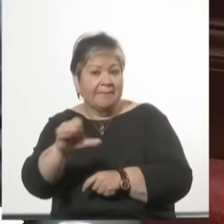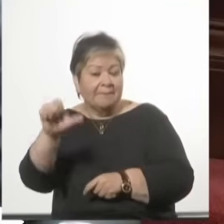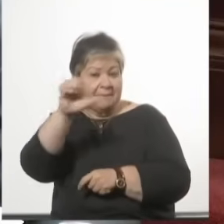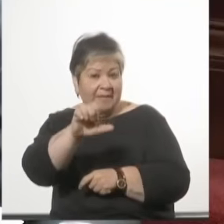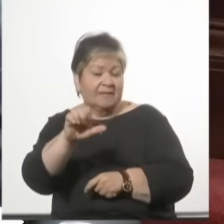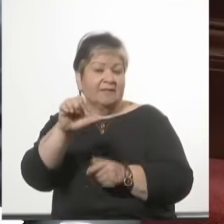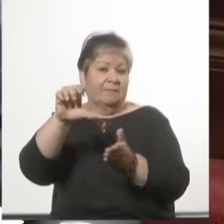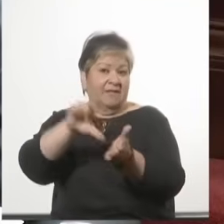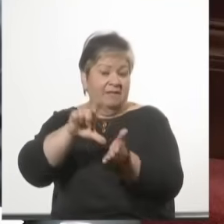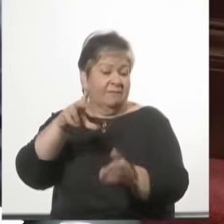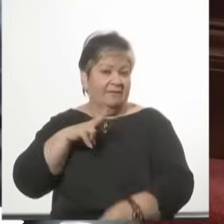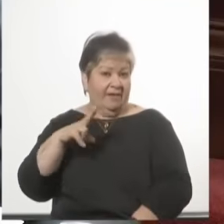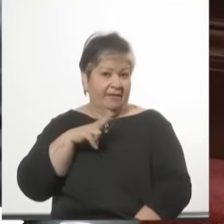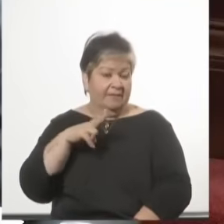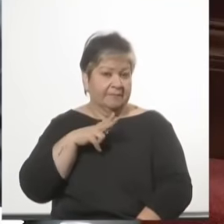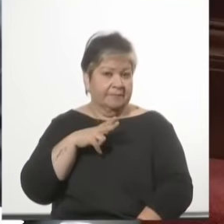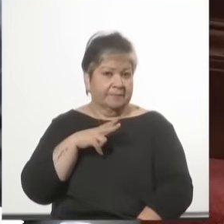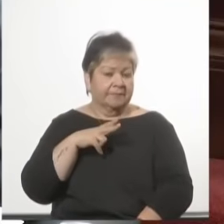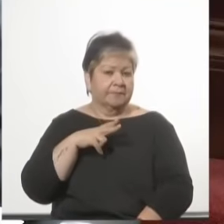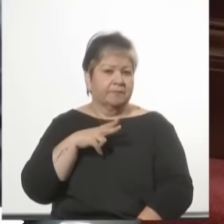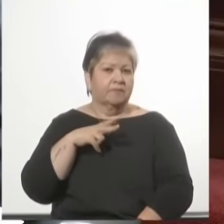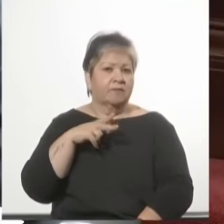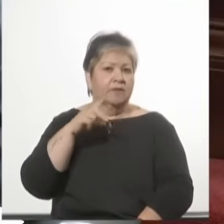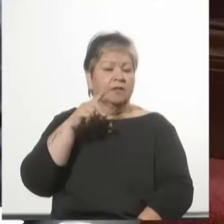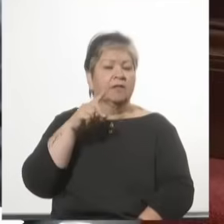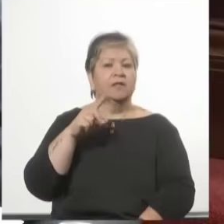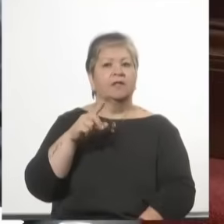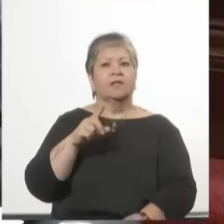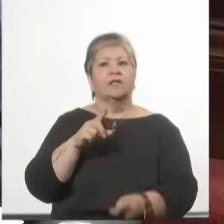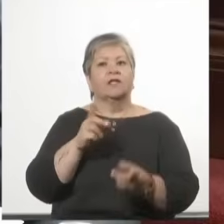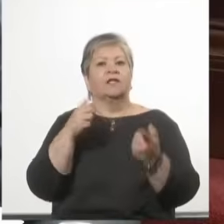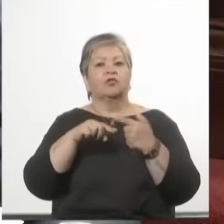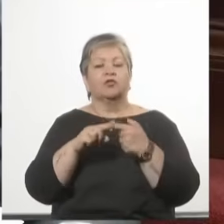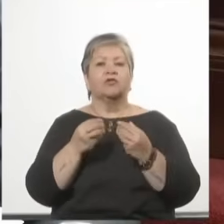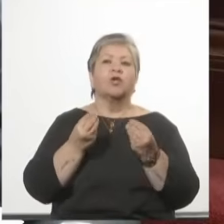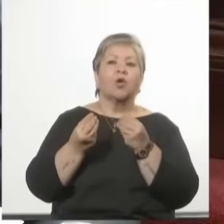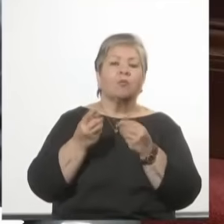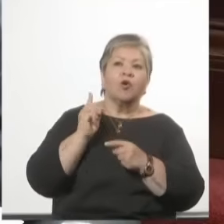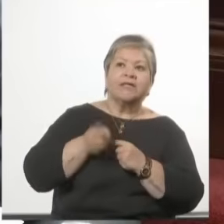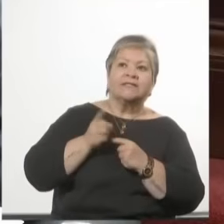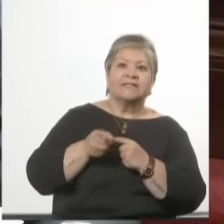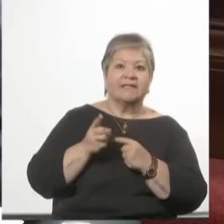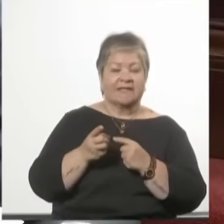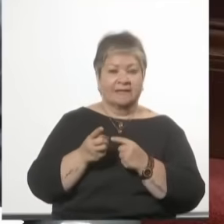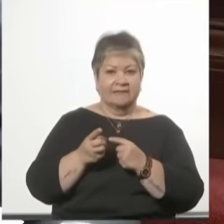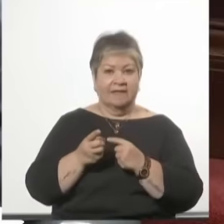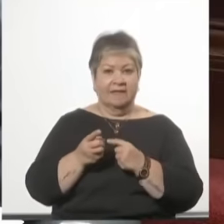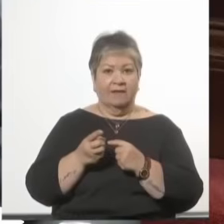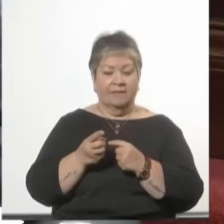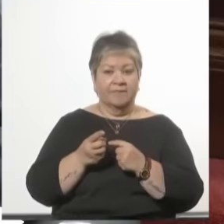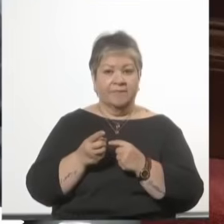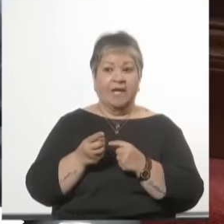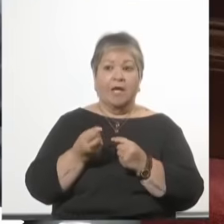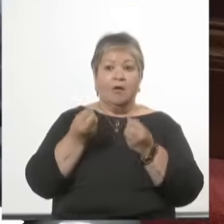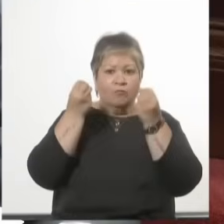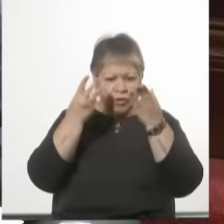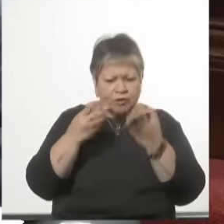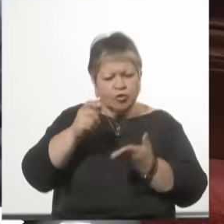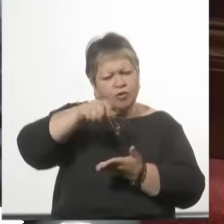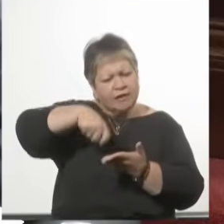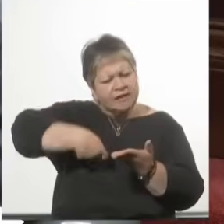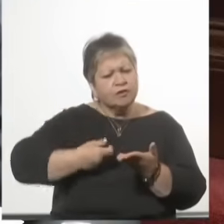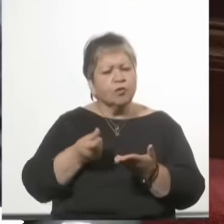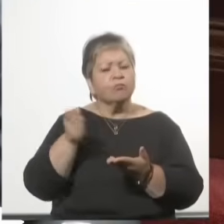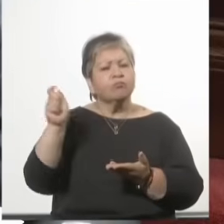contratista privado, no puede jurídicamente subestimarse esta exigencia fundamental. Es por ello que en materia de contratación pública se habla de obligaciones